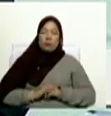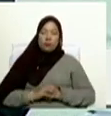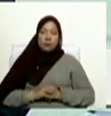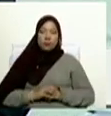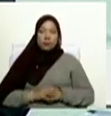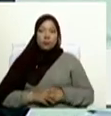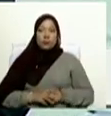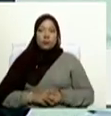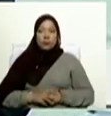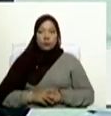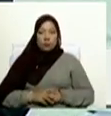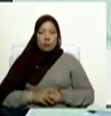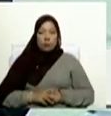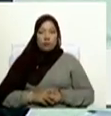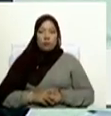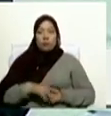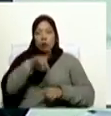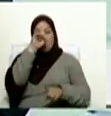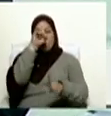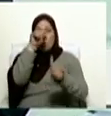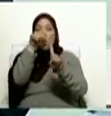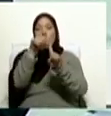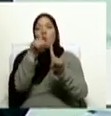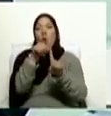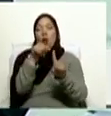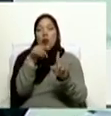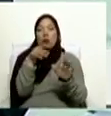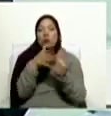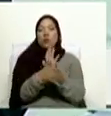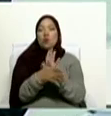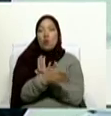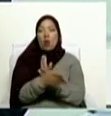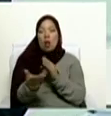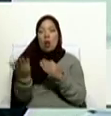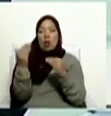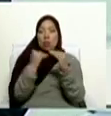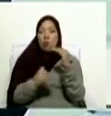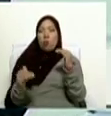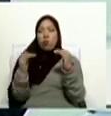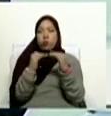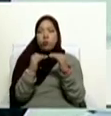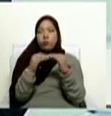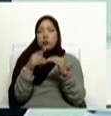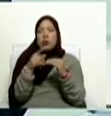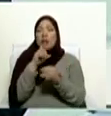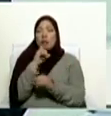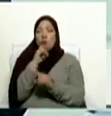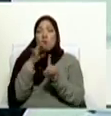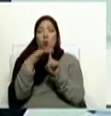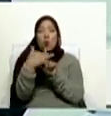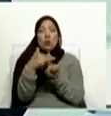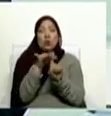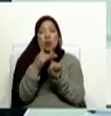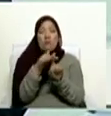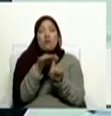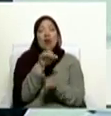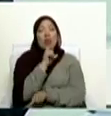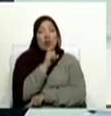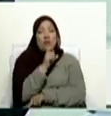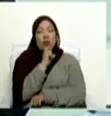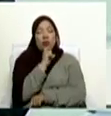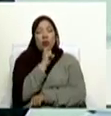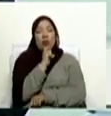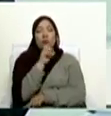haber logrado en medio de verdaderas hazañas que